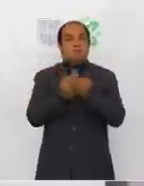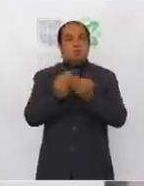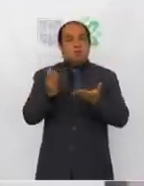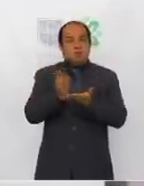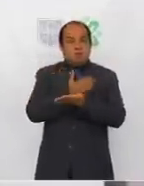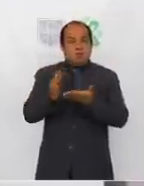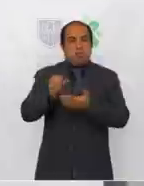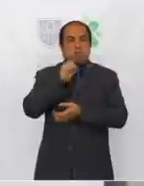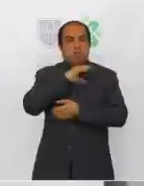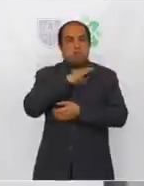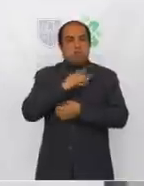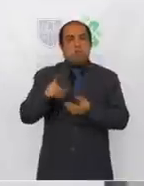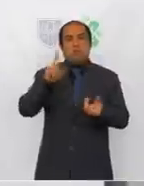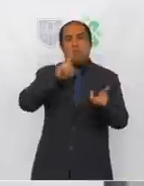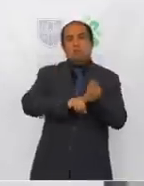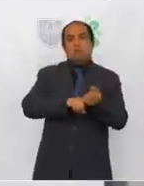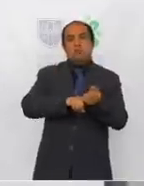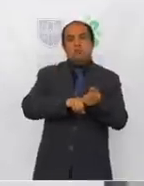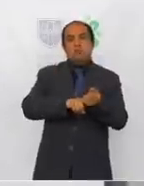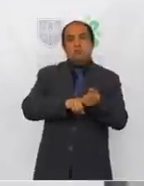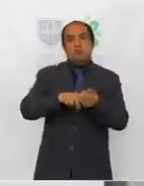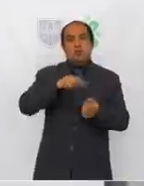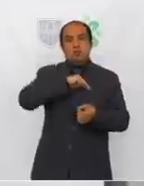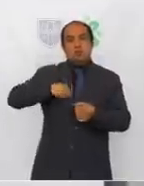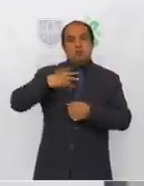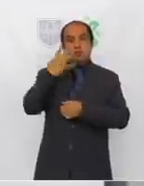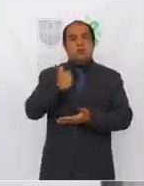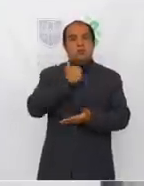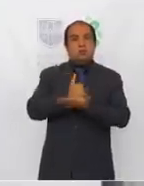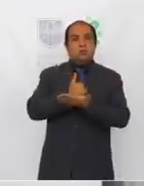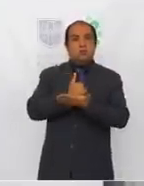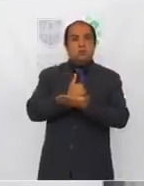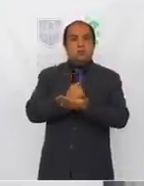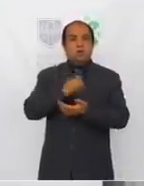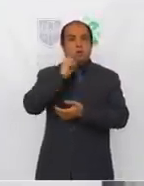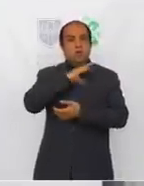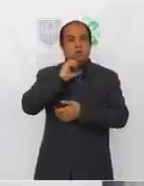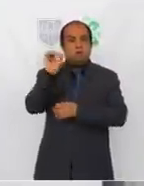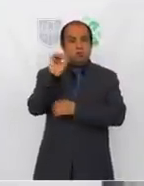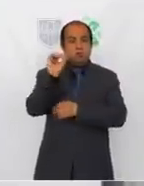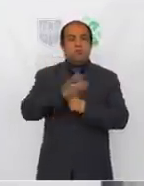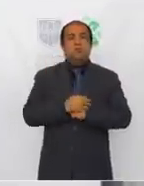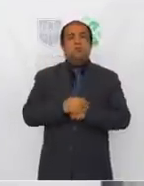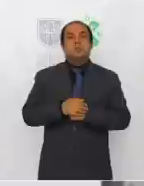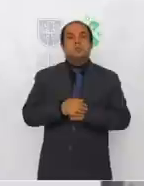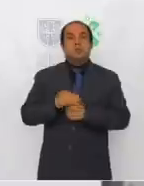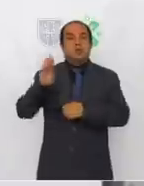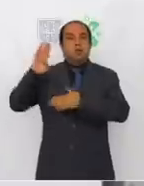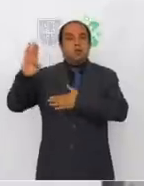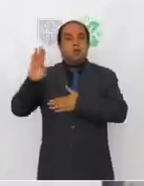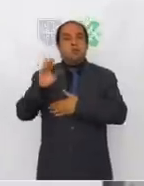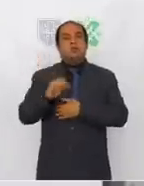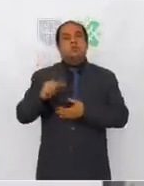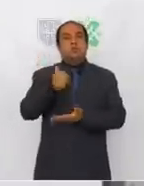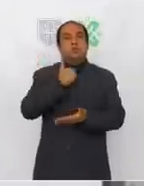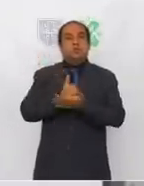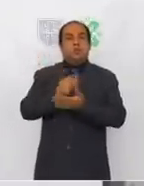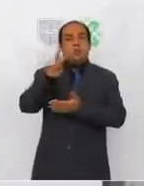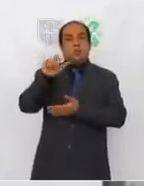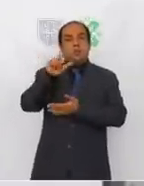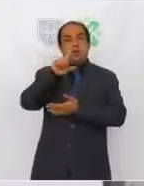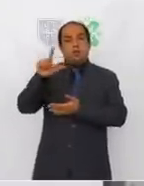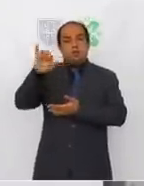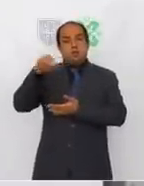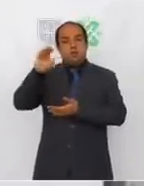separación de basura, particularmente en nuestras 4 alcaldías. Basura cero, el compromiso de la ciudad con Vallejo y